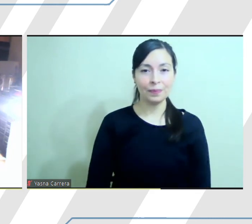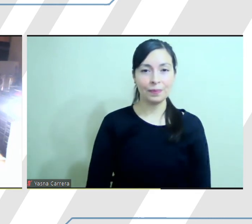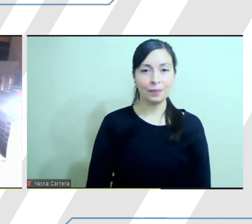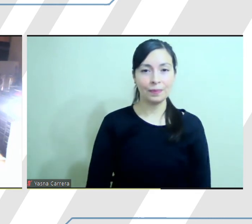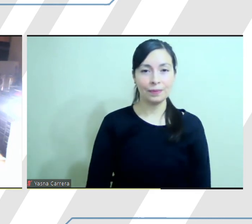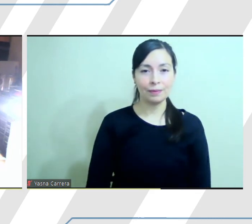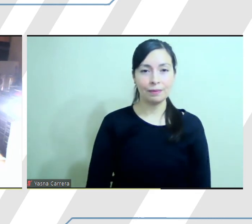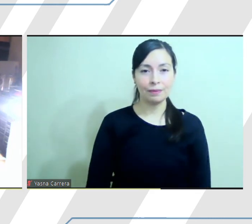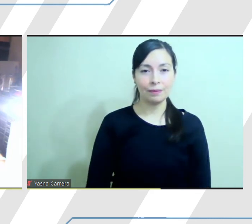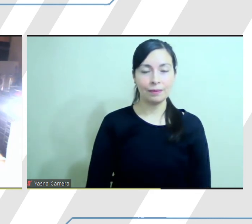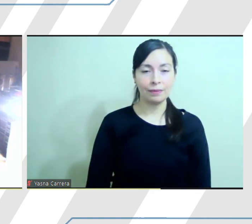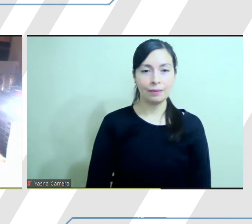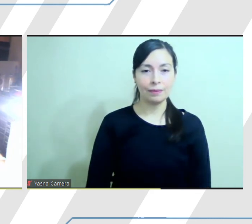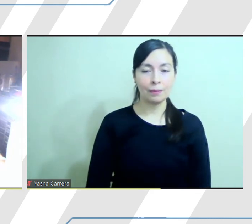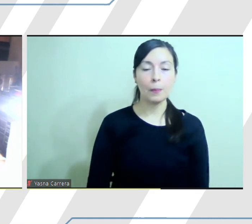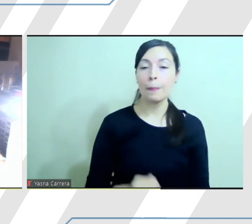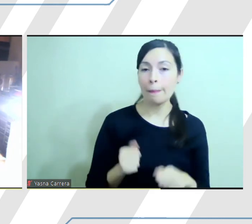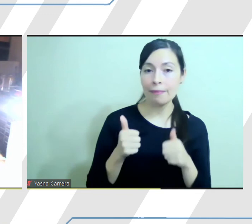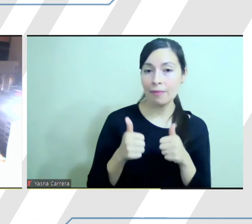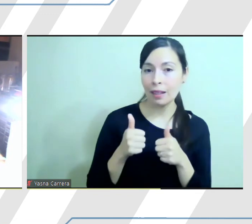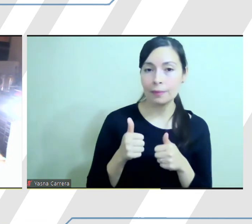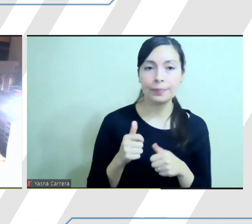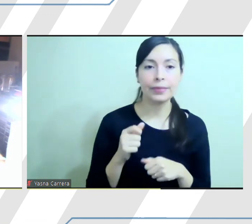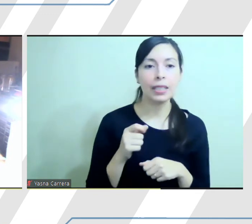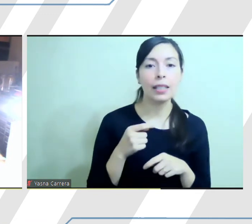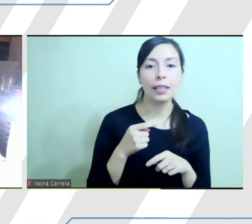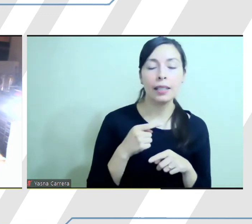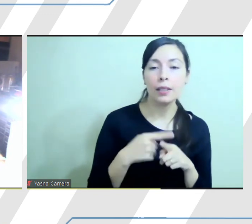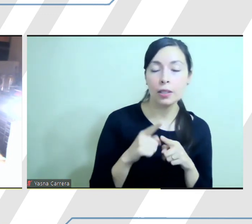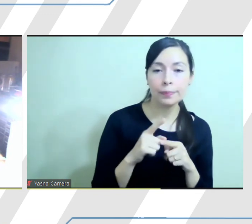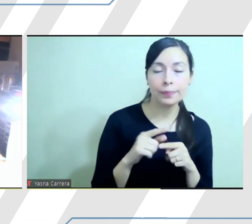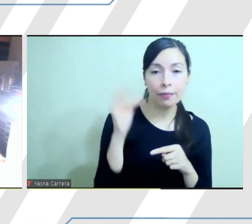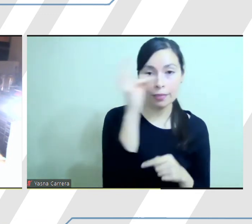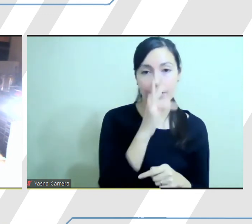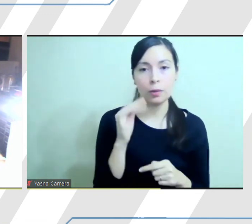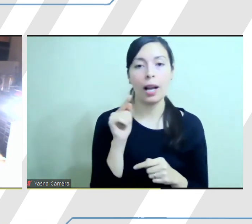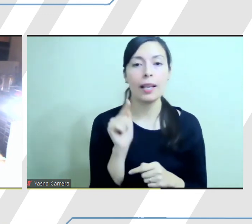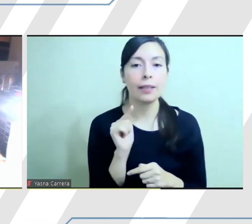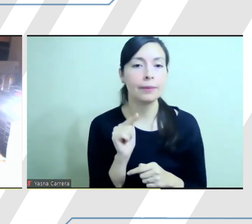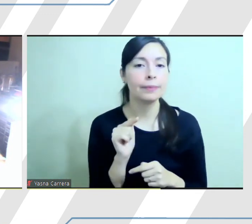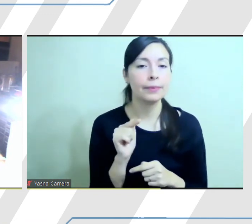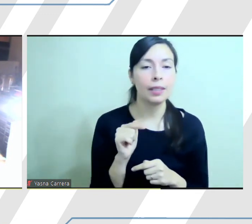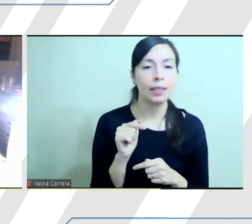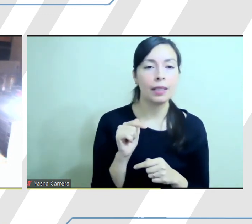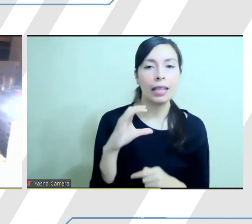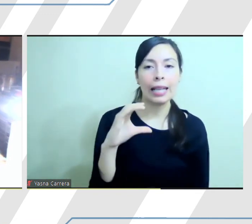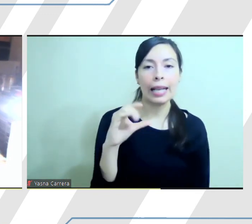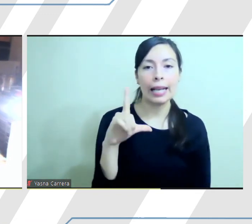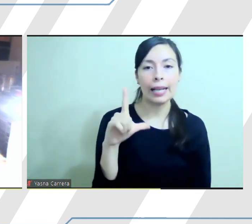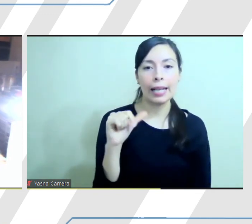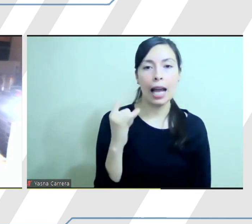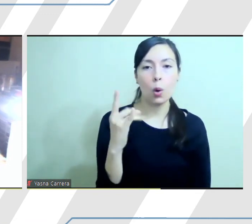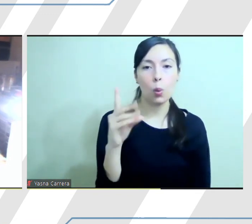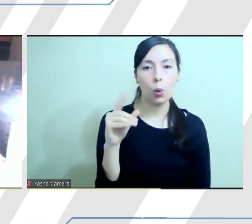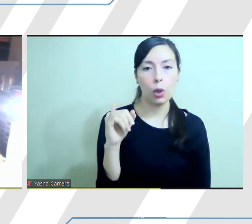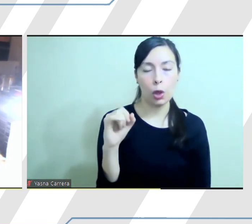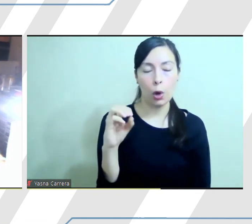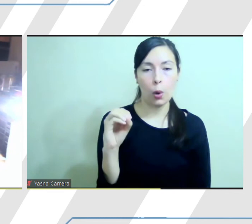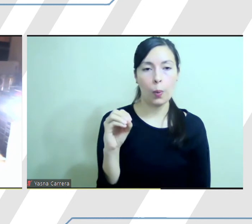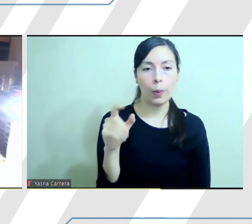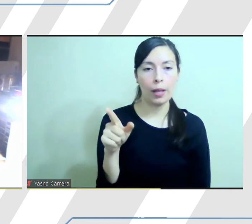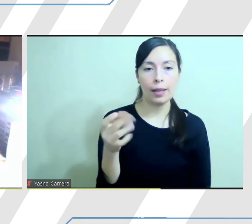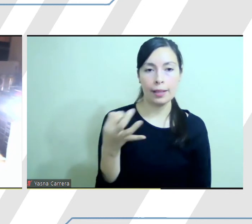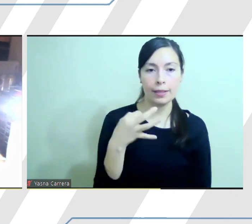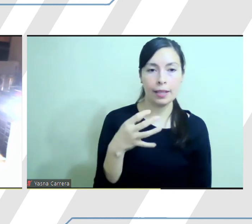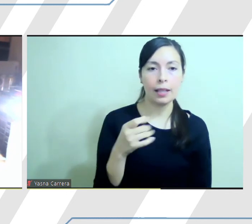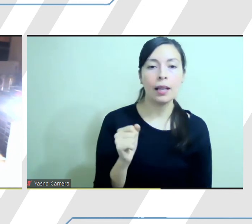Bien, desde el live de Cetis, Claudia Larcón Enrique nos pregunta, por favor, ¿podría comentar brevemente